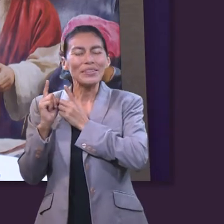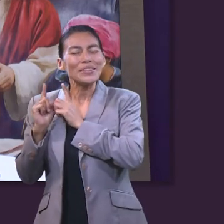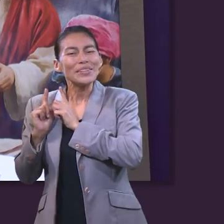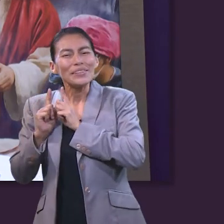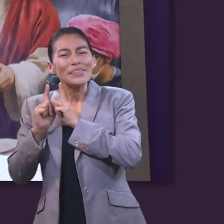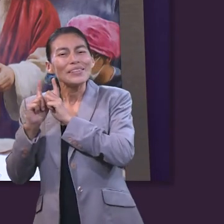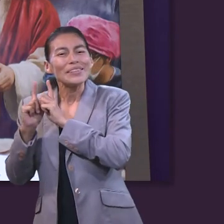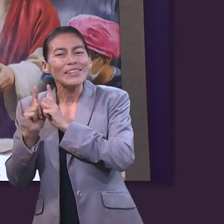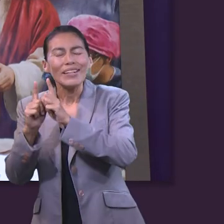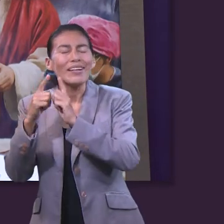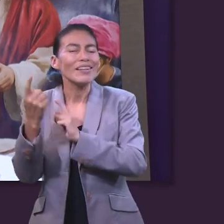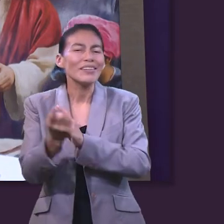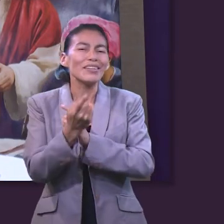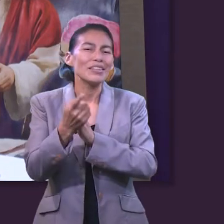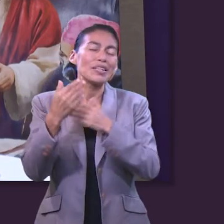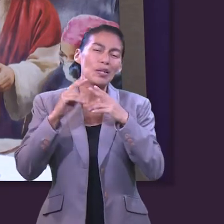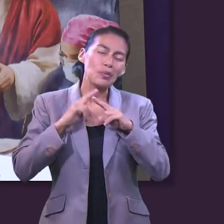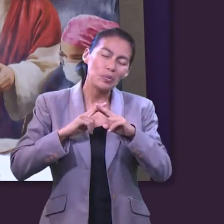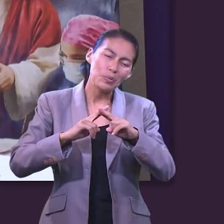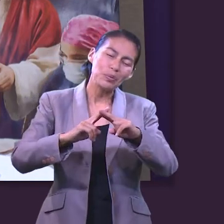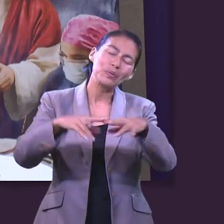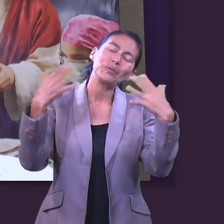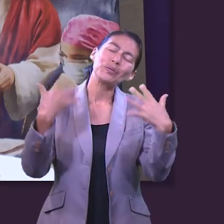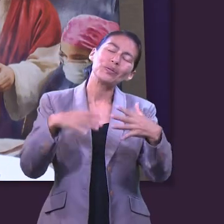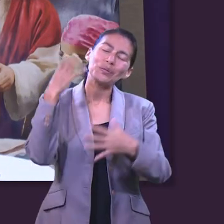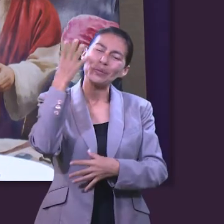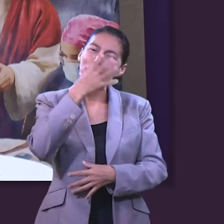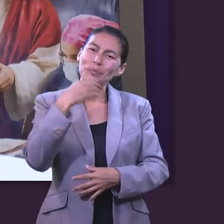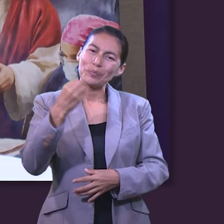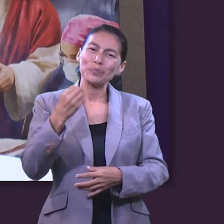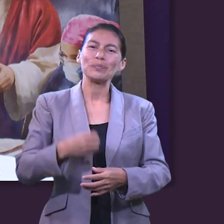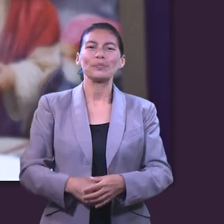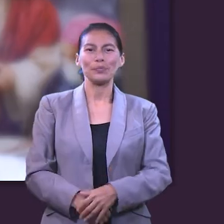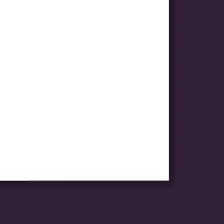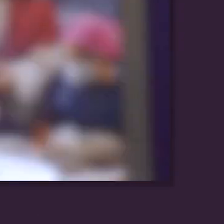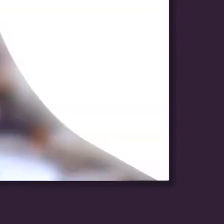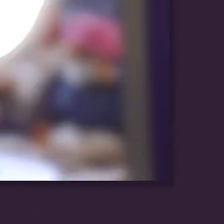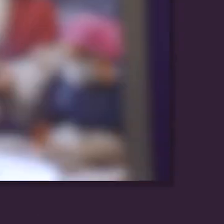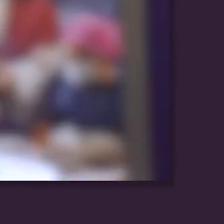Dios, estarás en su presencia por toda la eternidad.